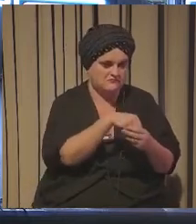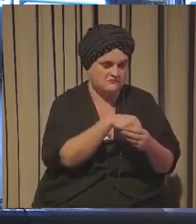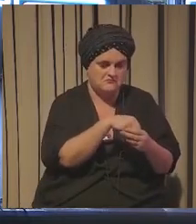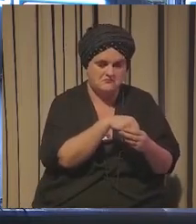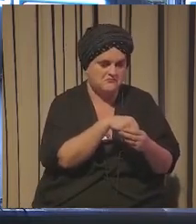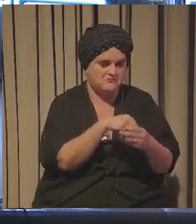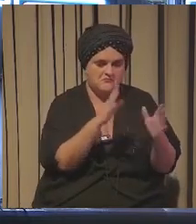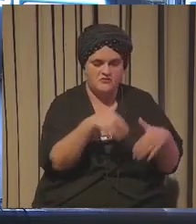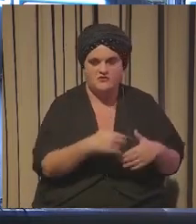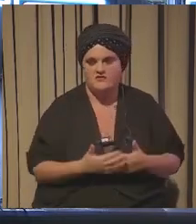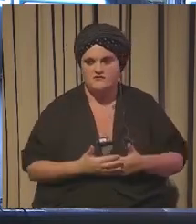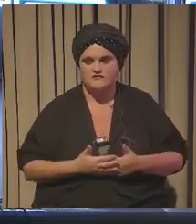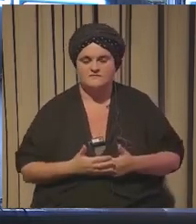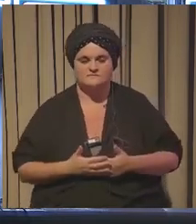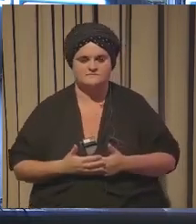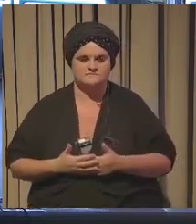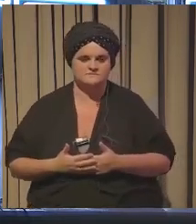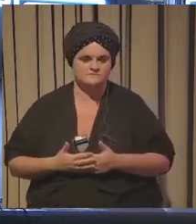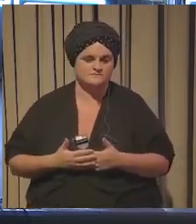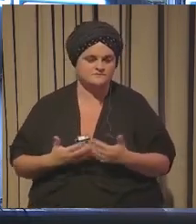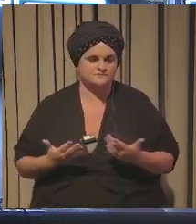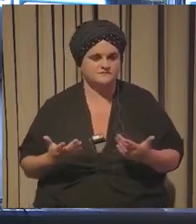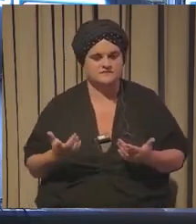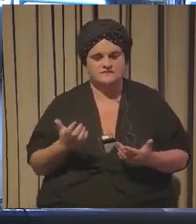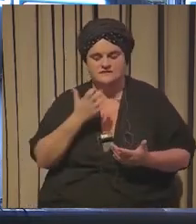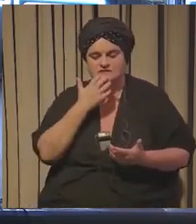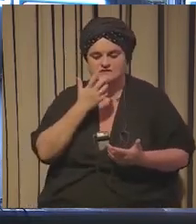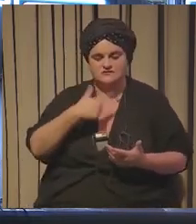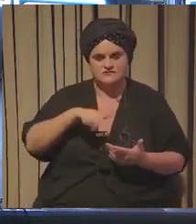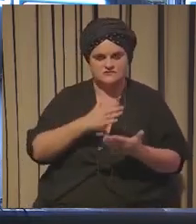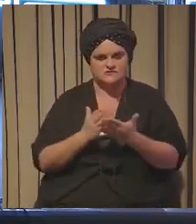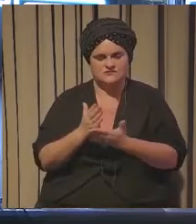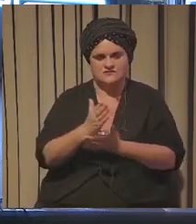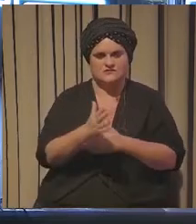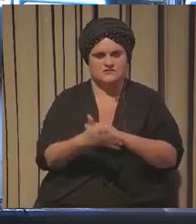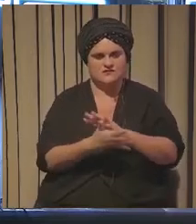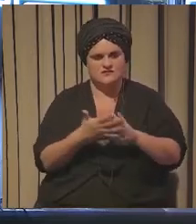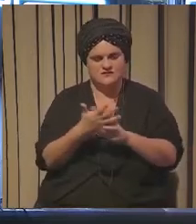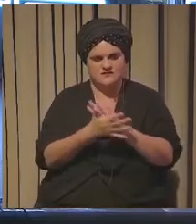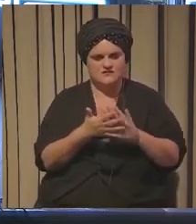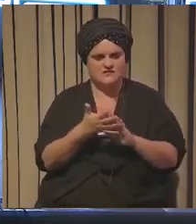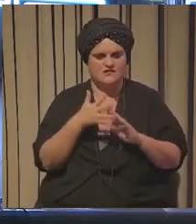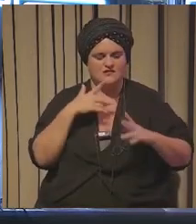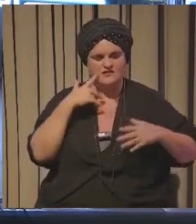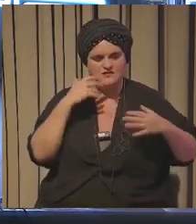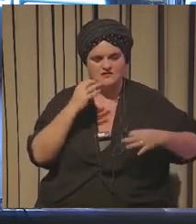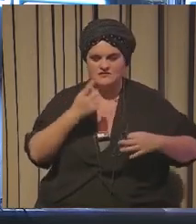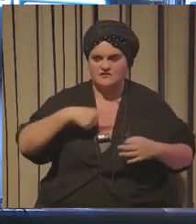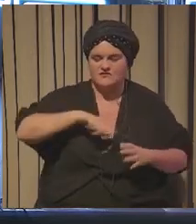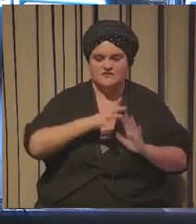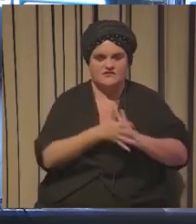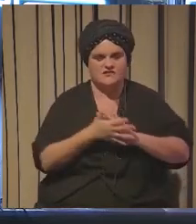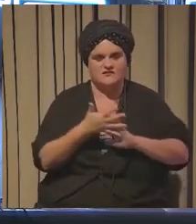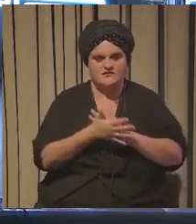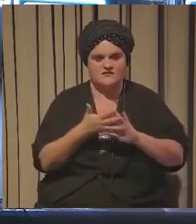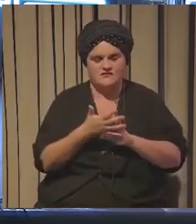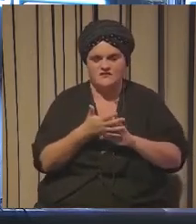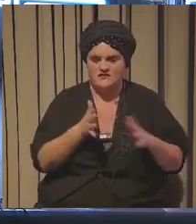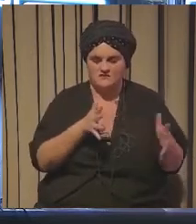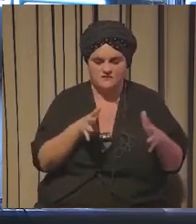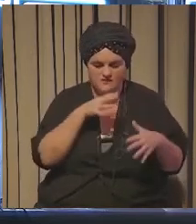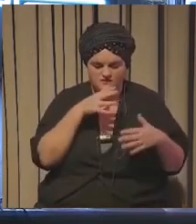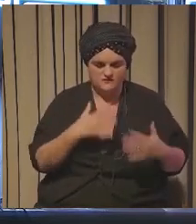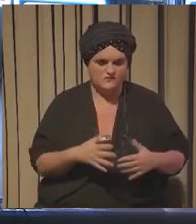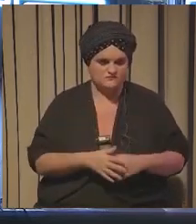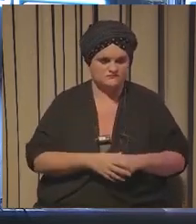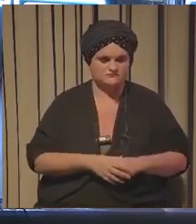realmente no lo tenemos en cuenta. Entonces, si vamos a hablar de tendencias, en realidad estamos hablando de la era actual, lo que